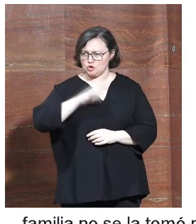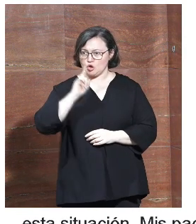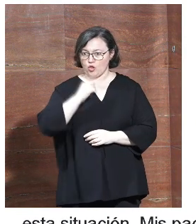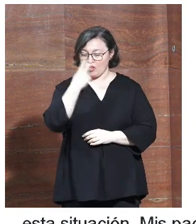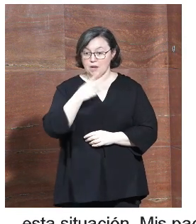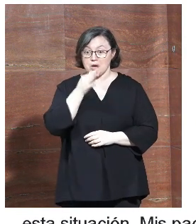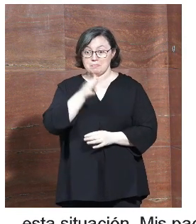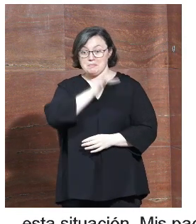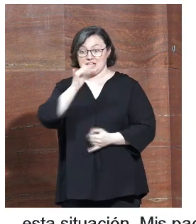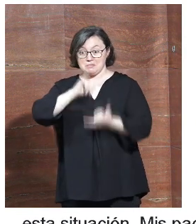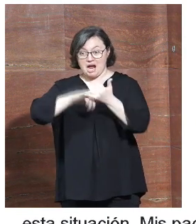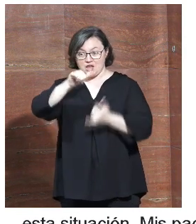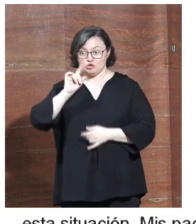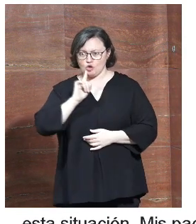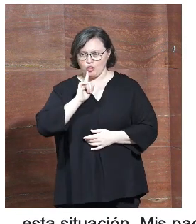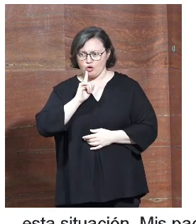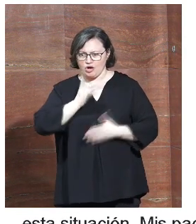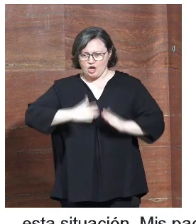marido sordo.